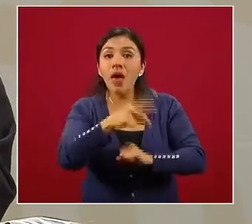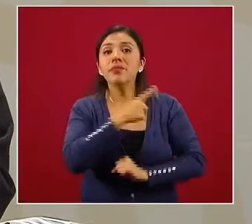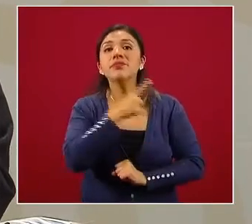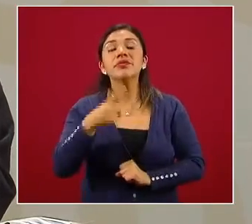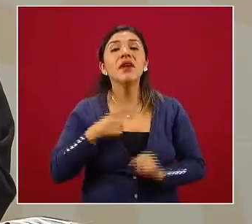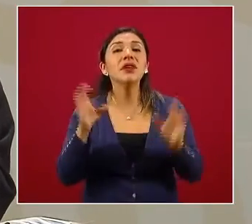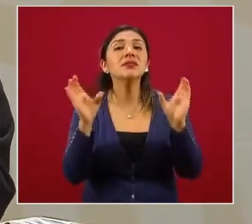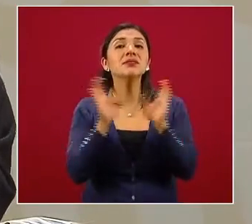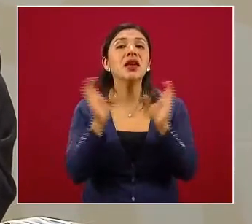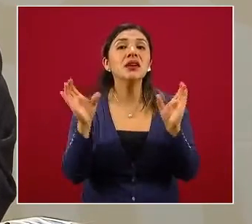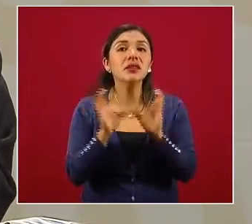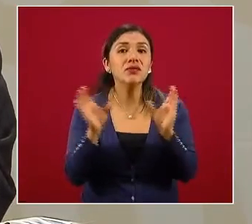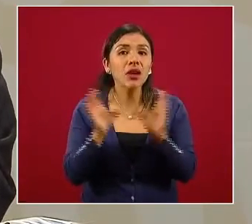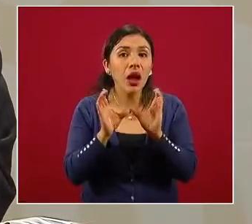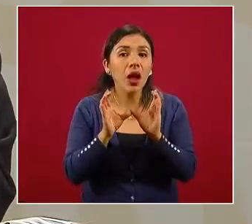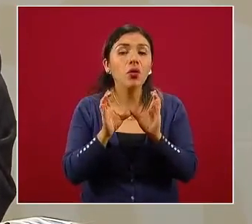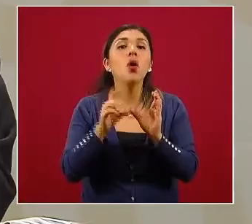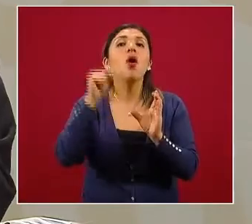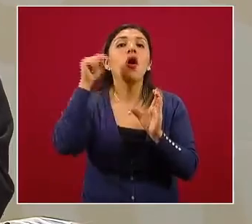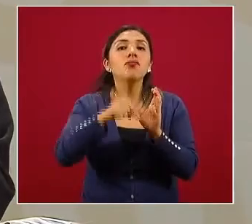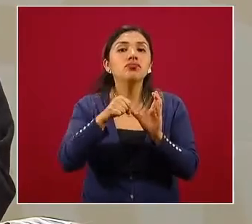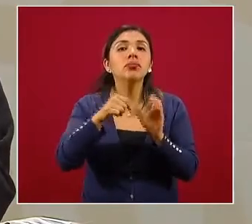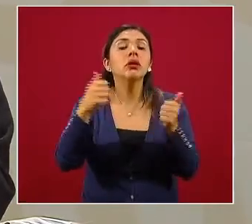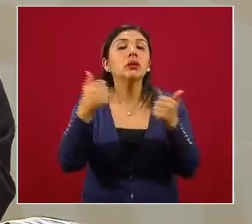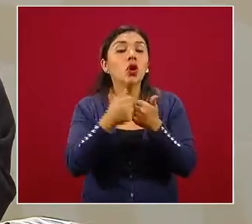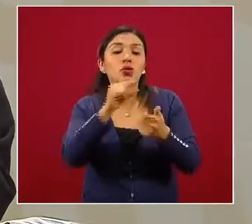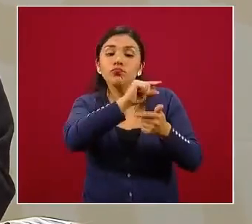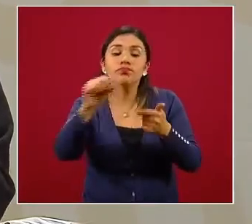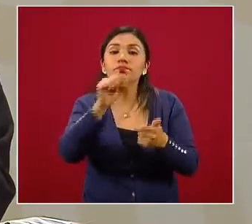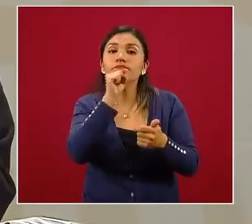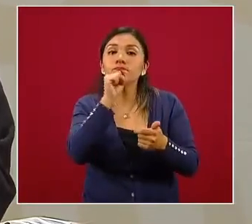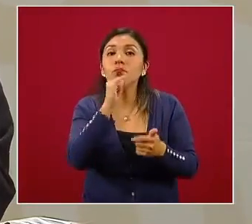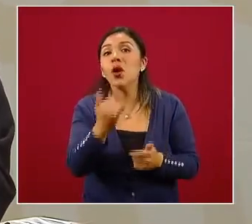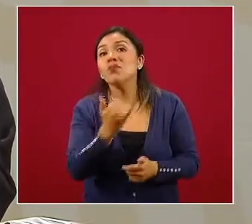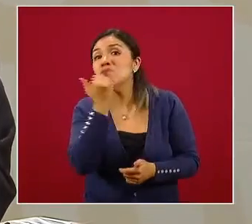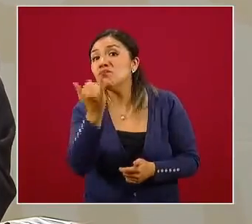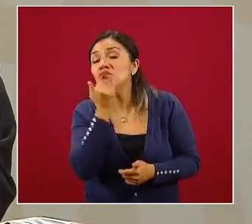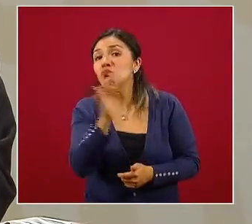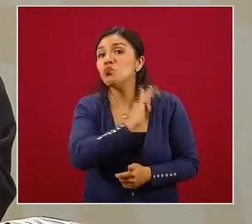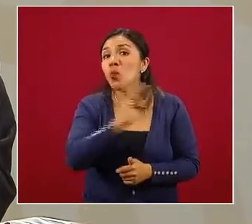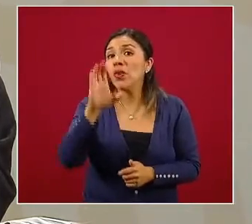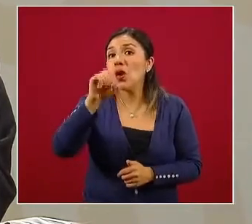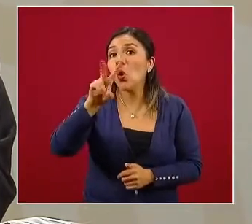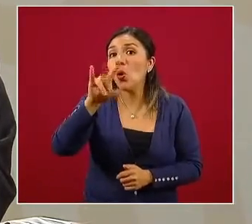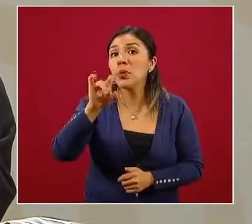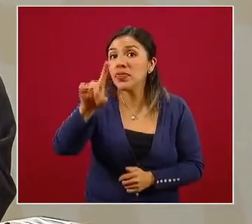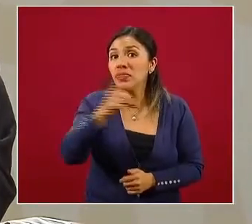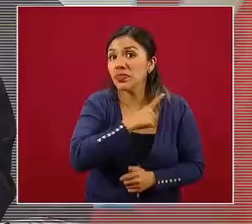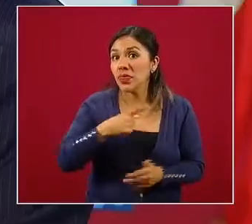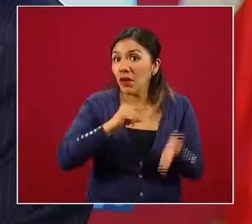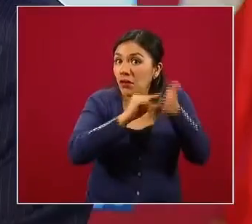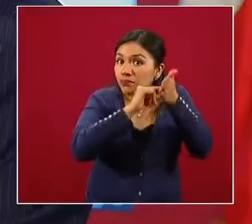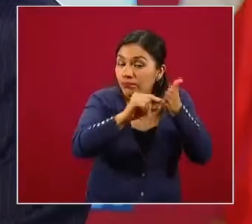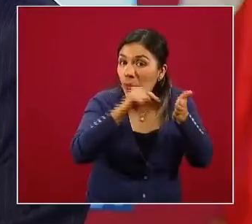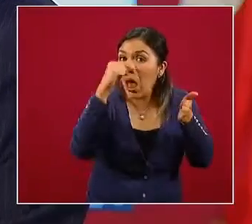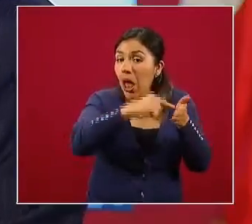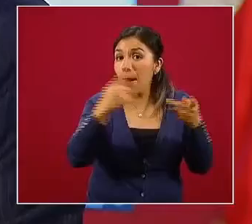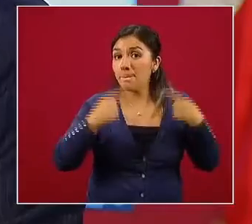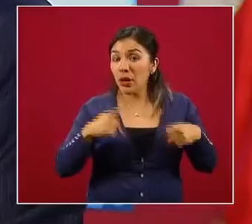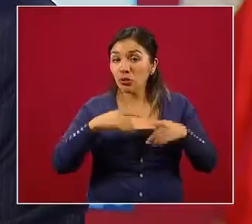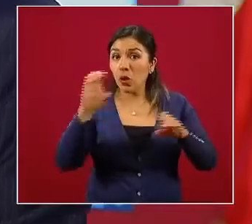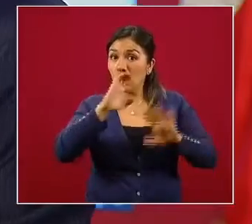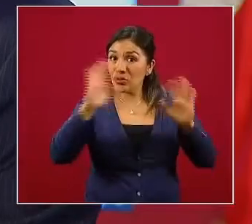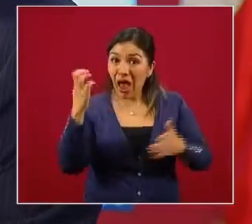ser certificados como probable COVID o COVID, y es una persona que cuando se